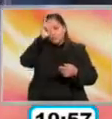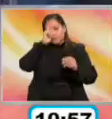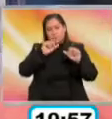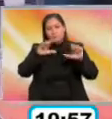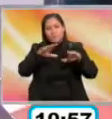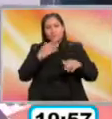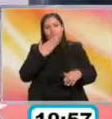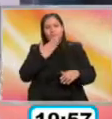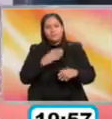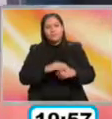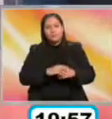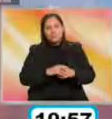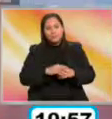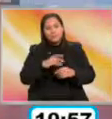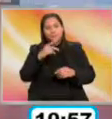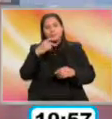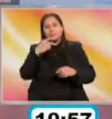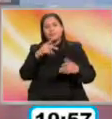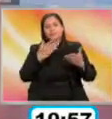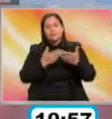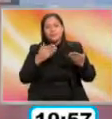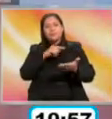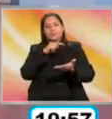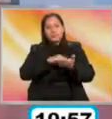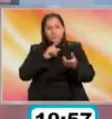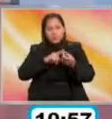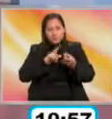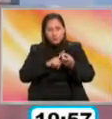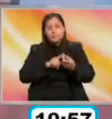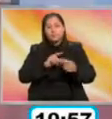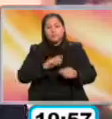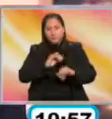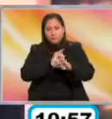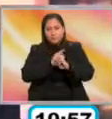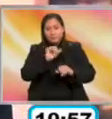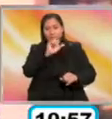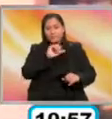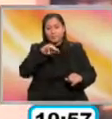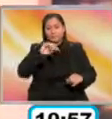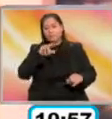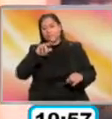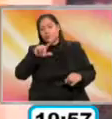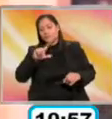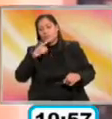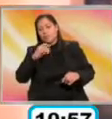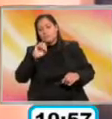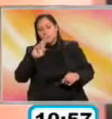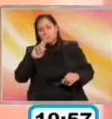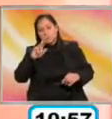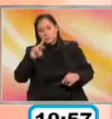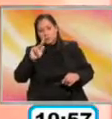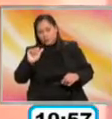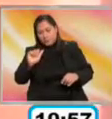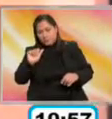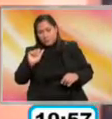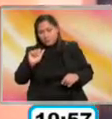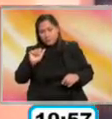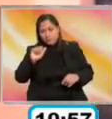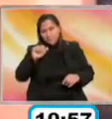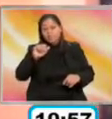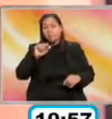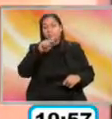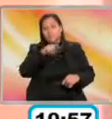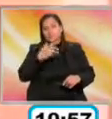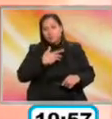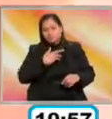muy, sociales muy para bien. que el público esté enterado de tus presentaciones, de dónde vas a andar y demás. @Manuel Gorka, con K de kilo, @Manuel Gorka.